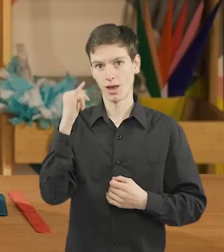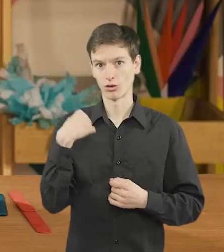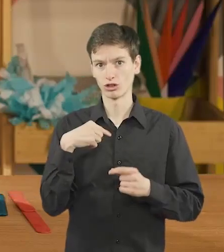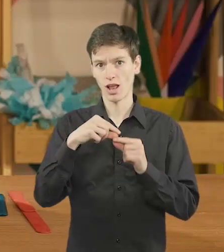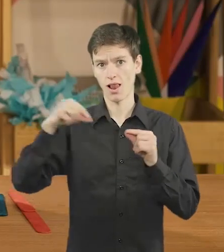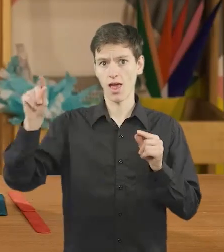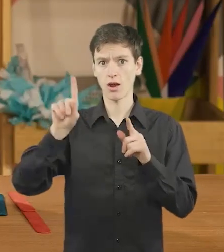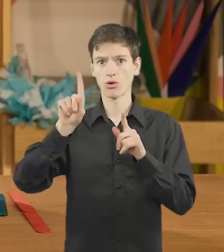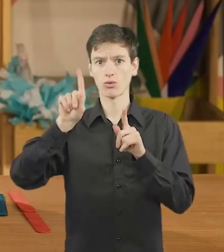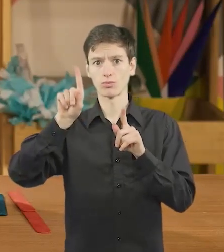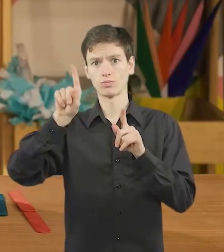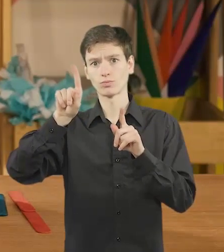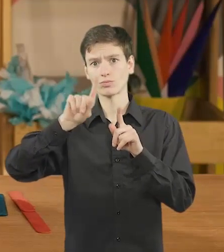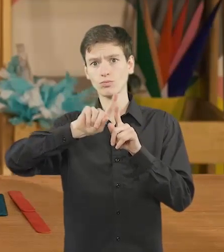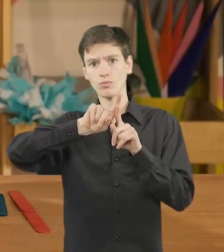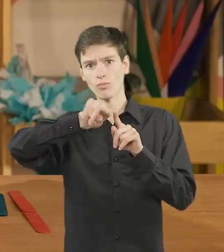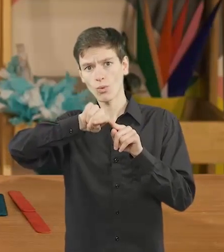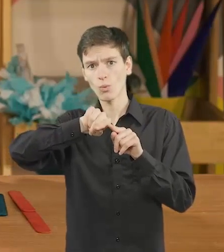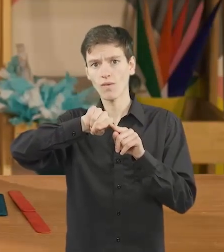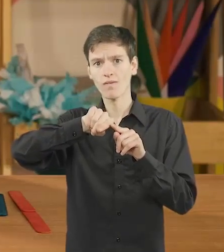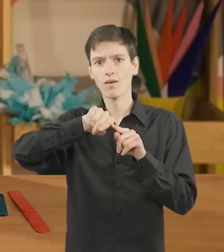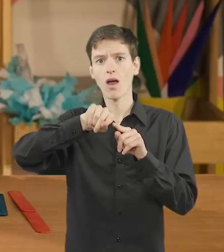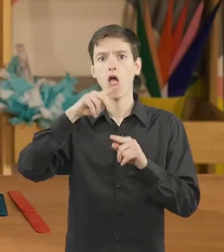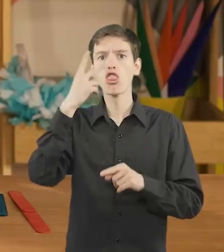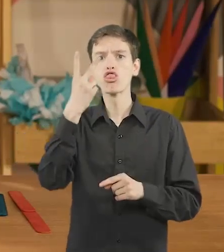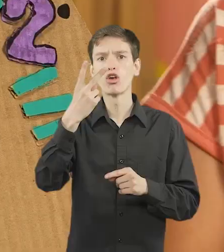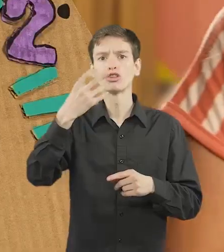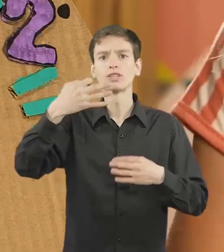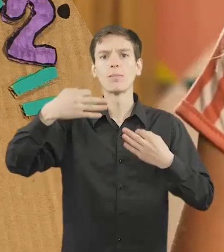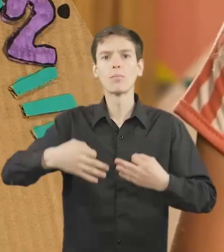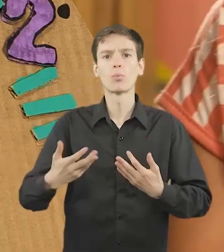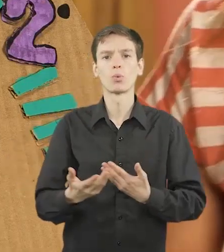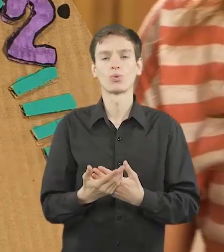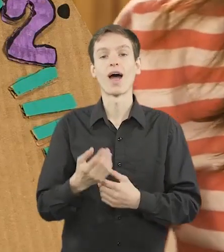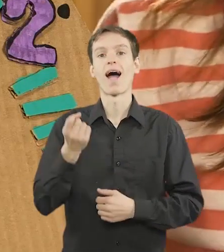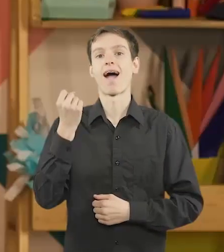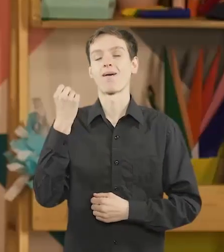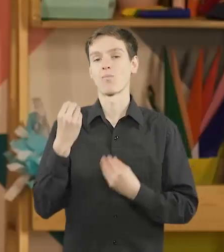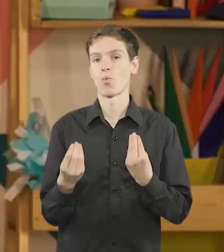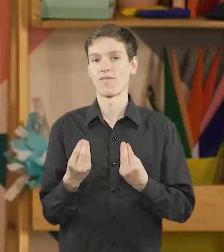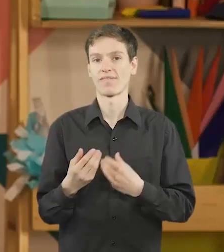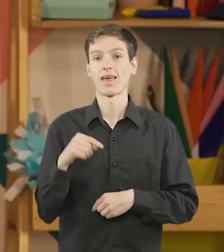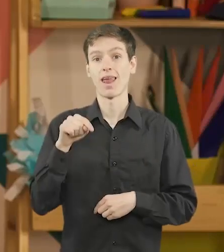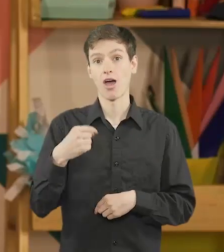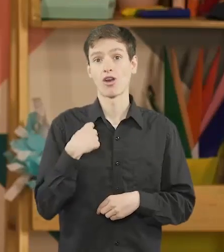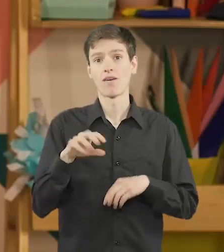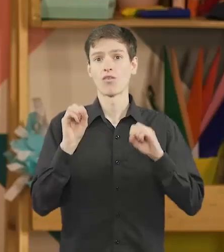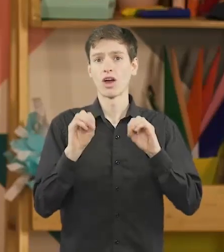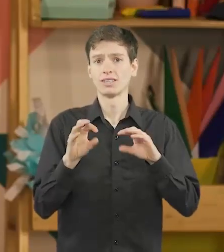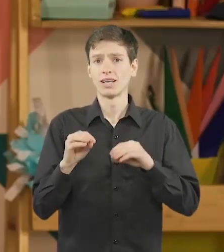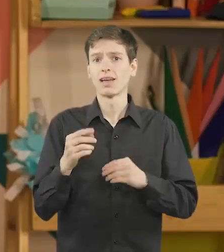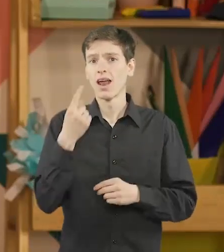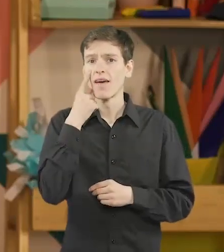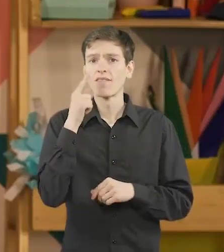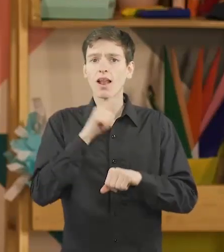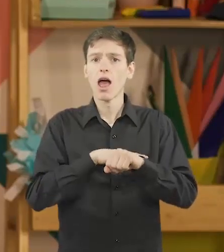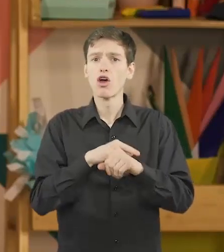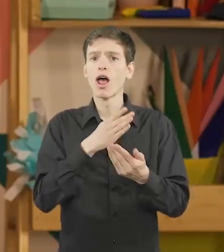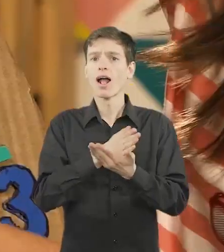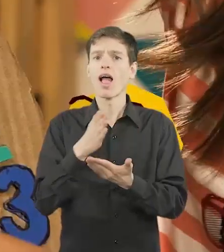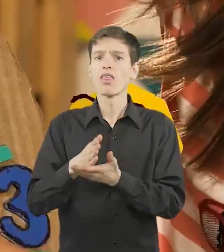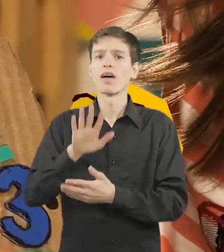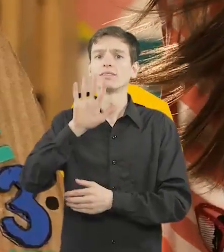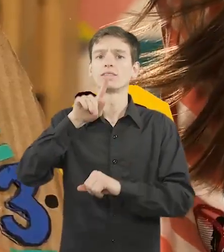son las dos. En punto. Muy bien. Ahora te voy a enseñar a ver la hora cada cinco